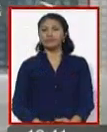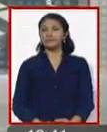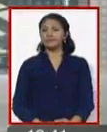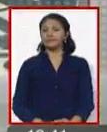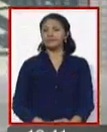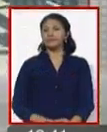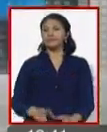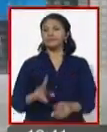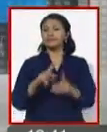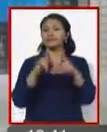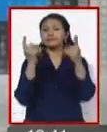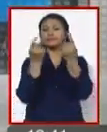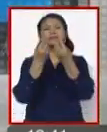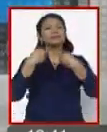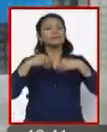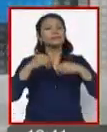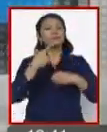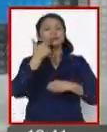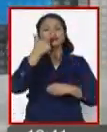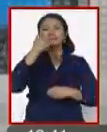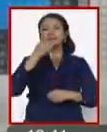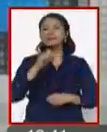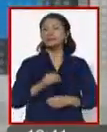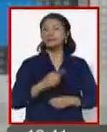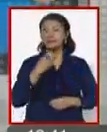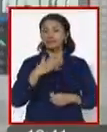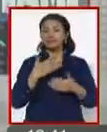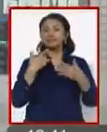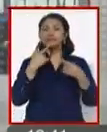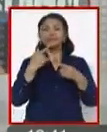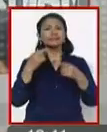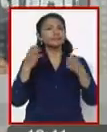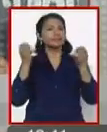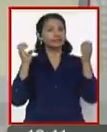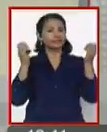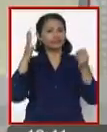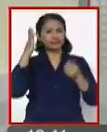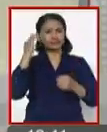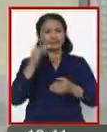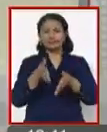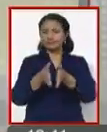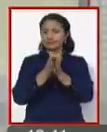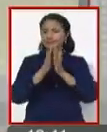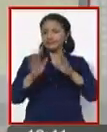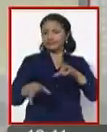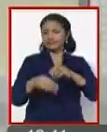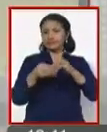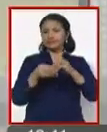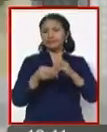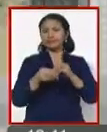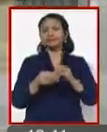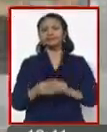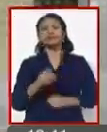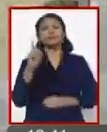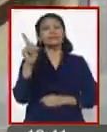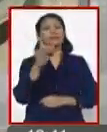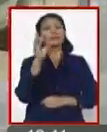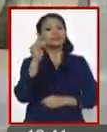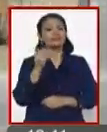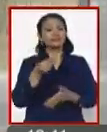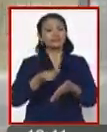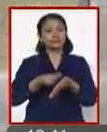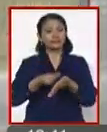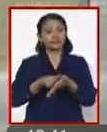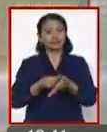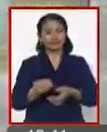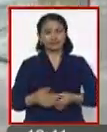La Cámara Departamental de Distribuidores de Gas Licuado de Petróleo se declaran en emergencia y piden un incremento en su comisión de un boliviano en el precio